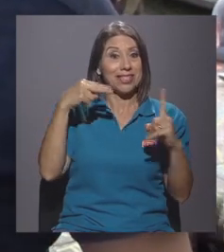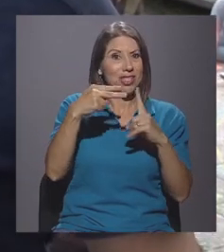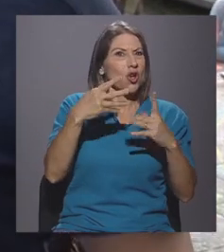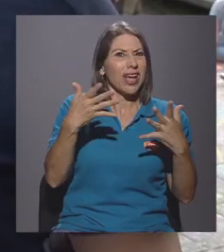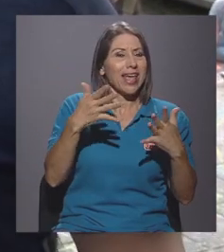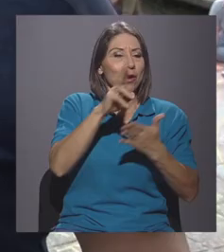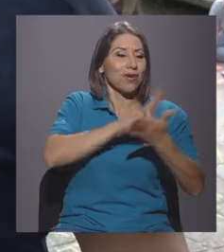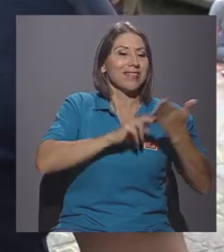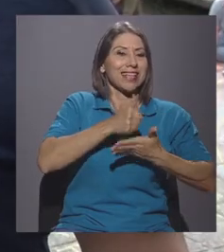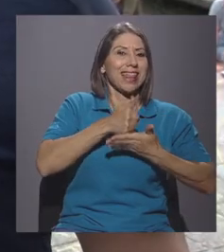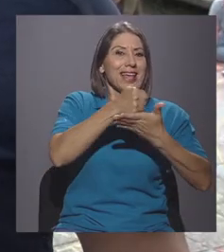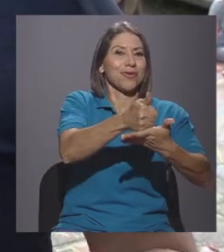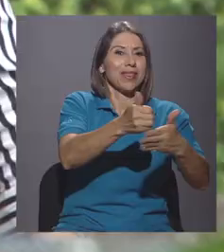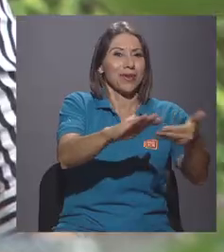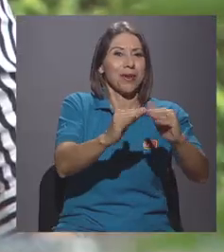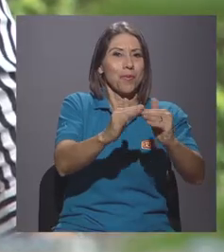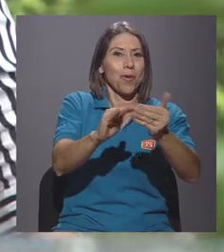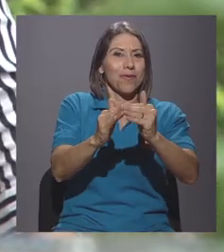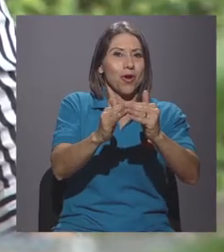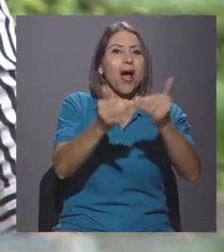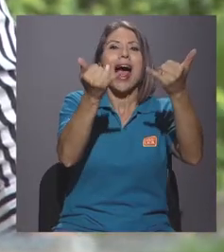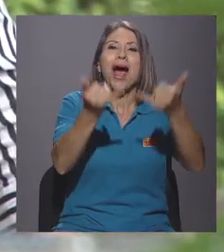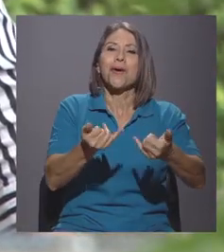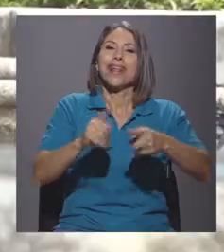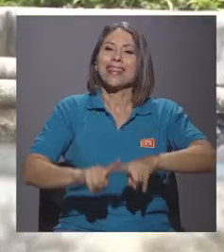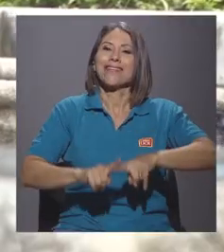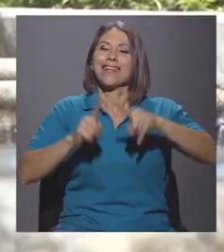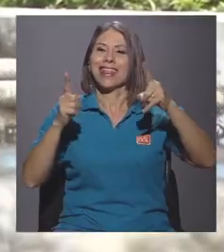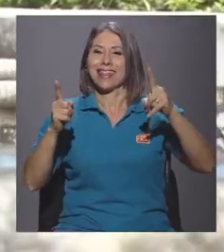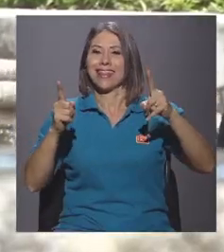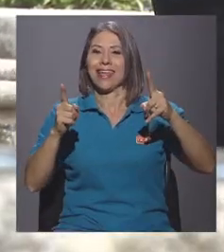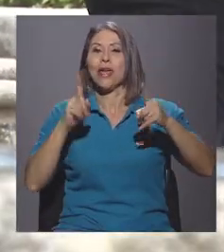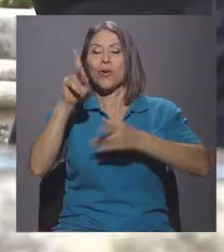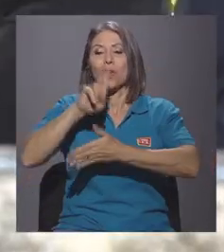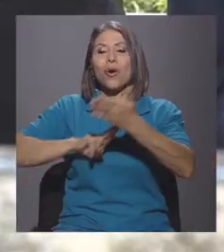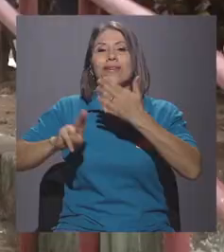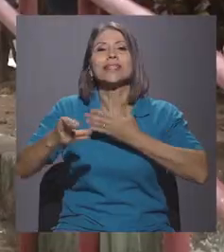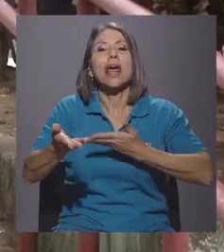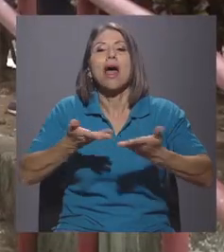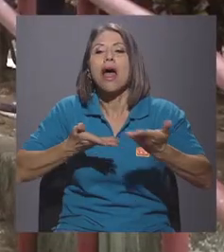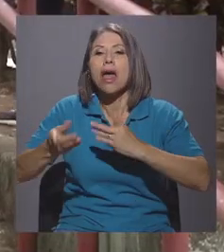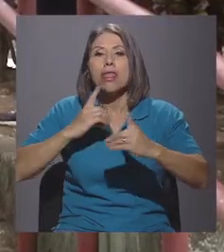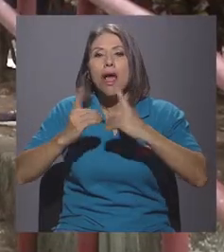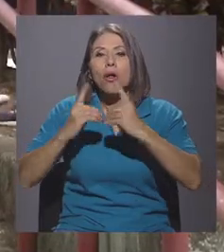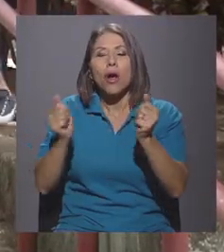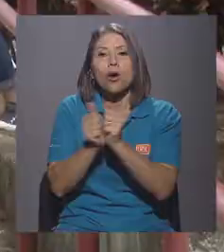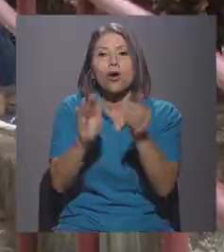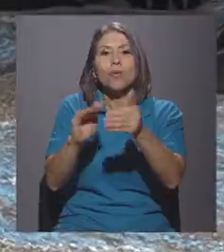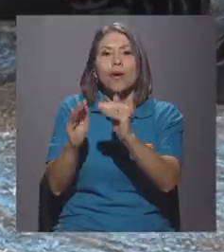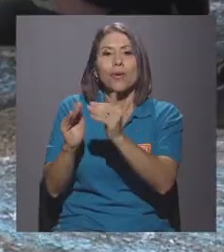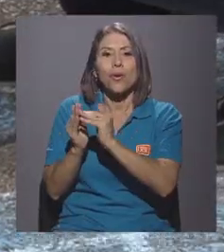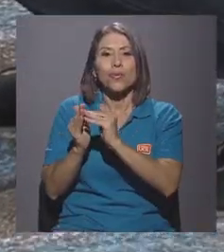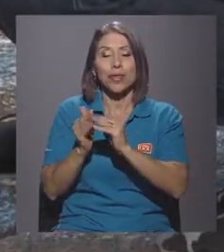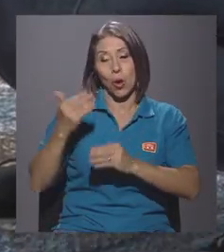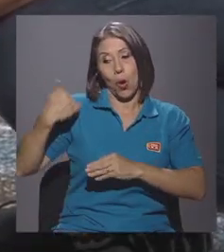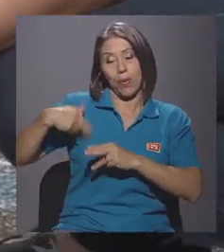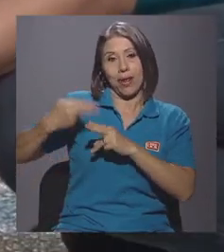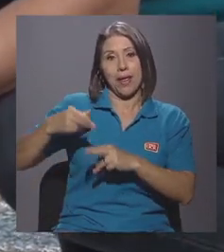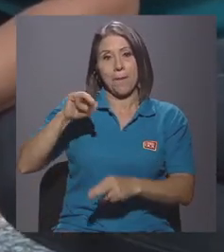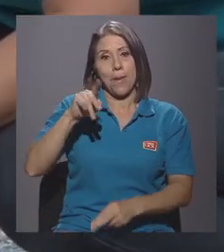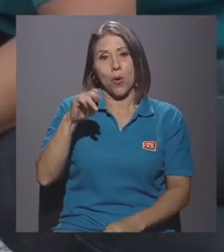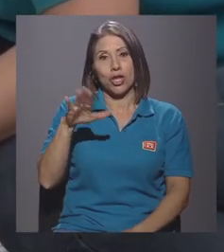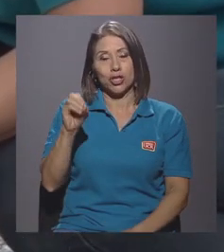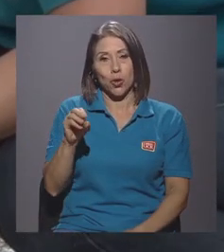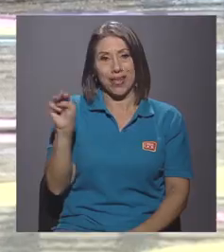al pueblo a una universidad que dialoga con el pueblo. Según explicó Mauricio Mengíbar, coordinador de la Unidad de